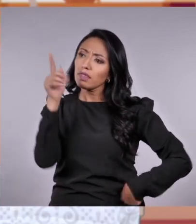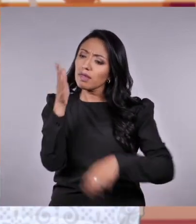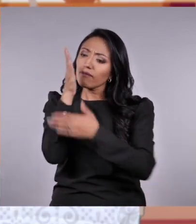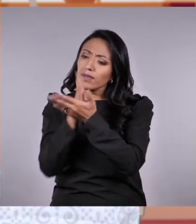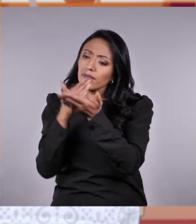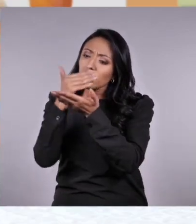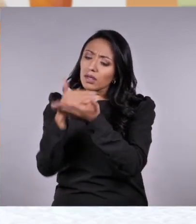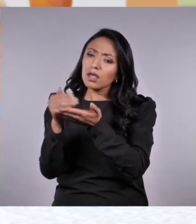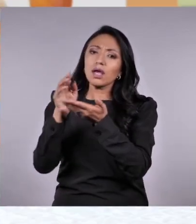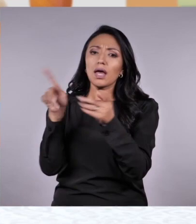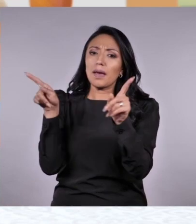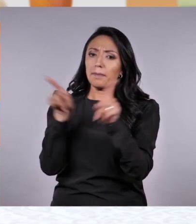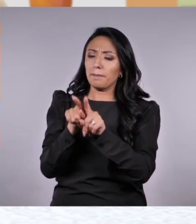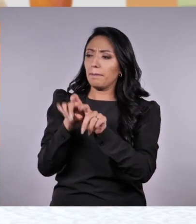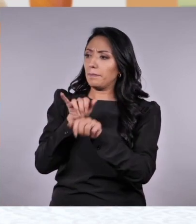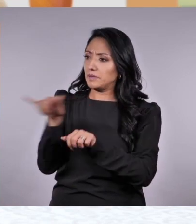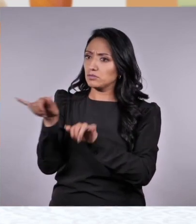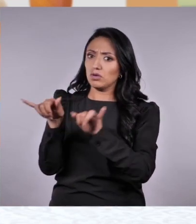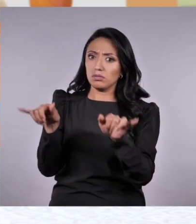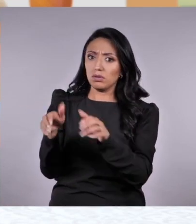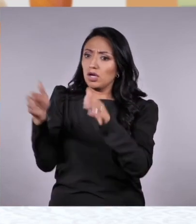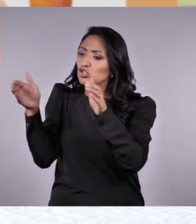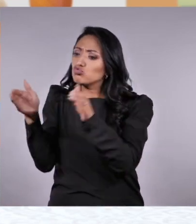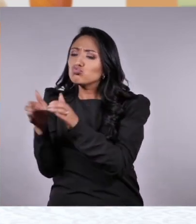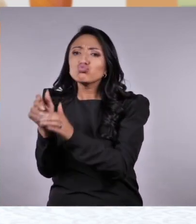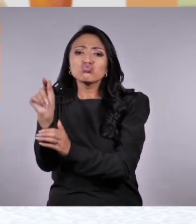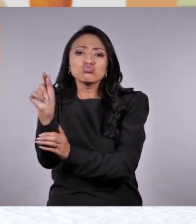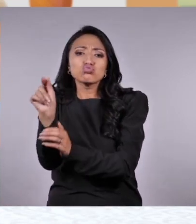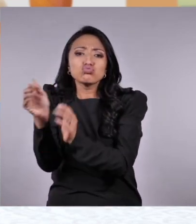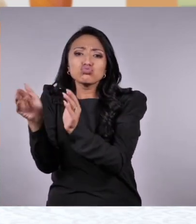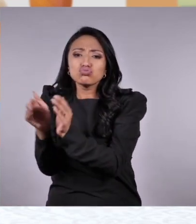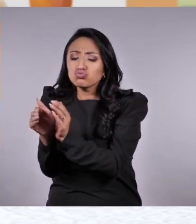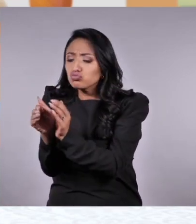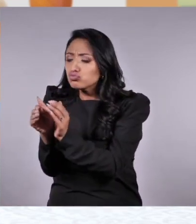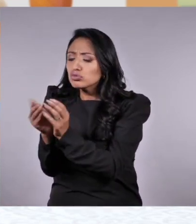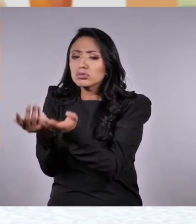partes iguales. Este platito de aquí tiene...